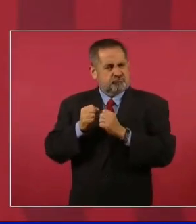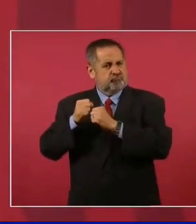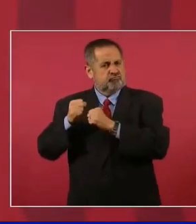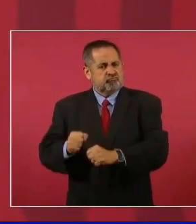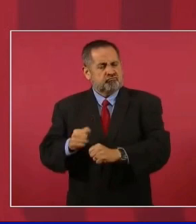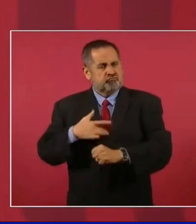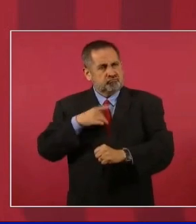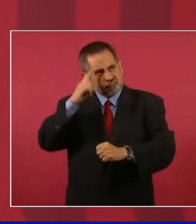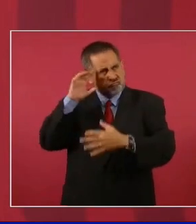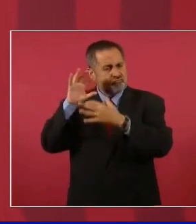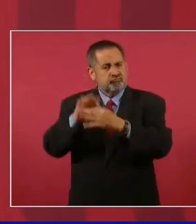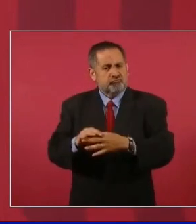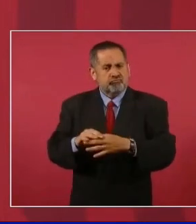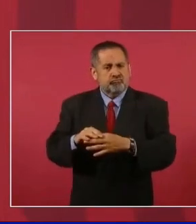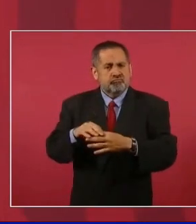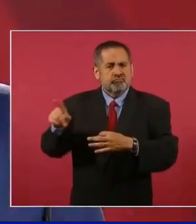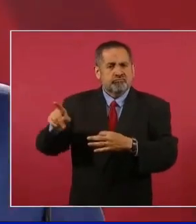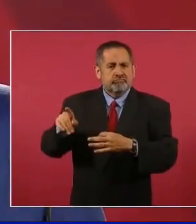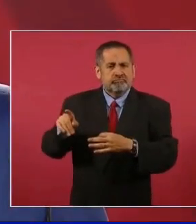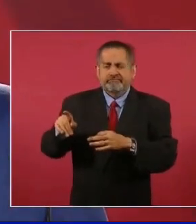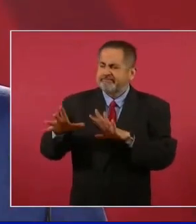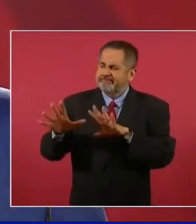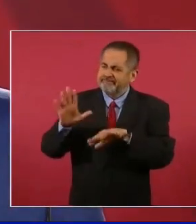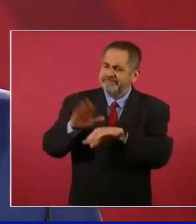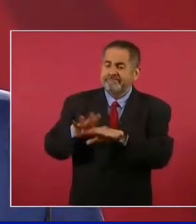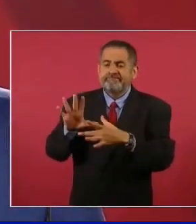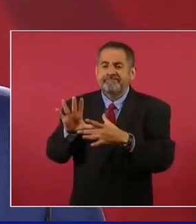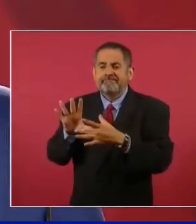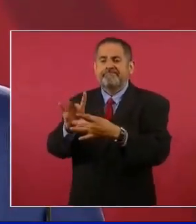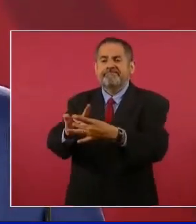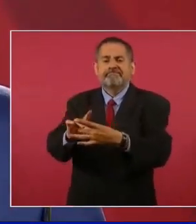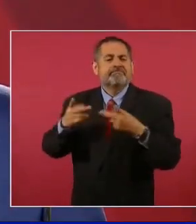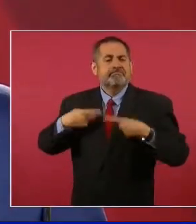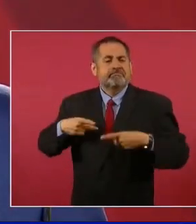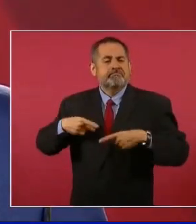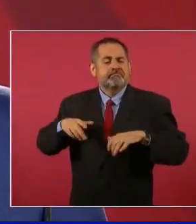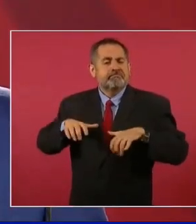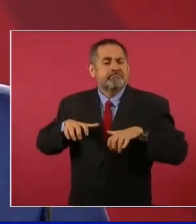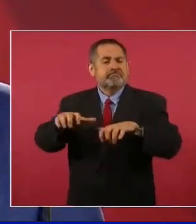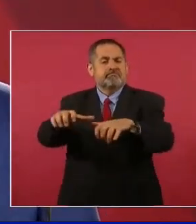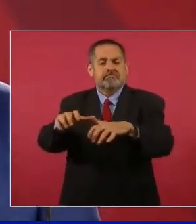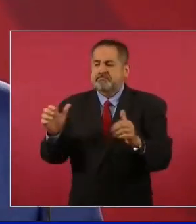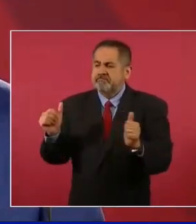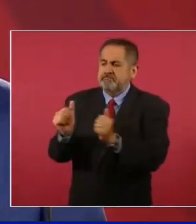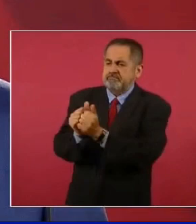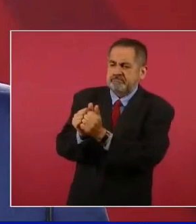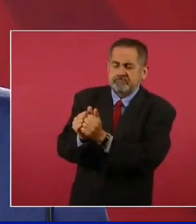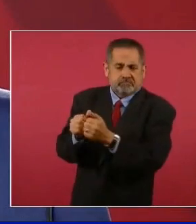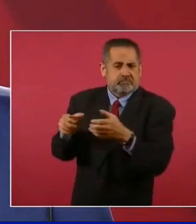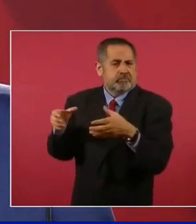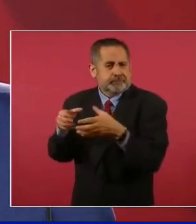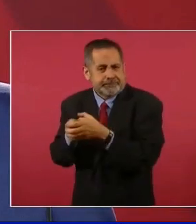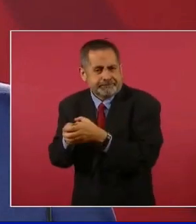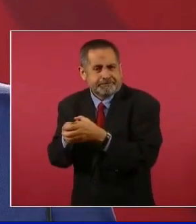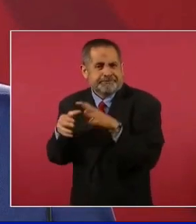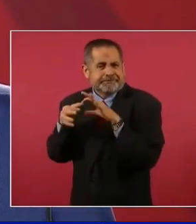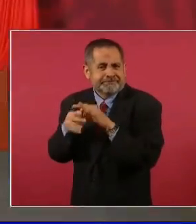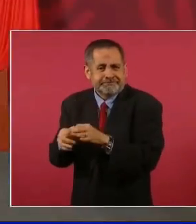por su mayor vinculación al pueblo, a su origen,